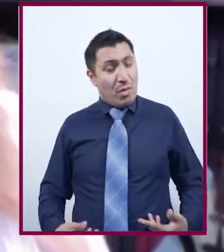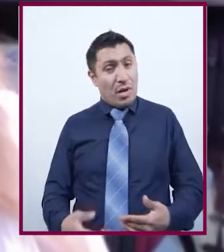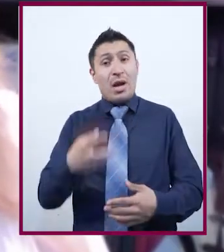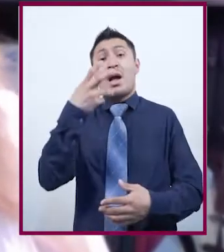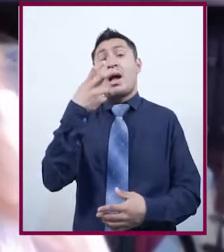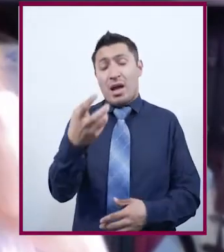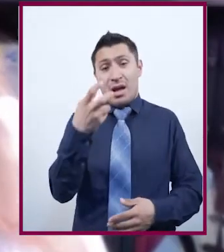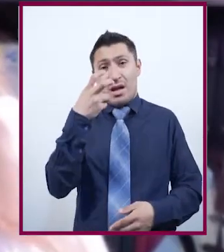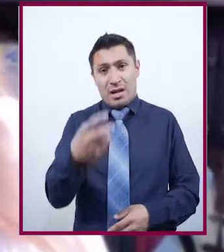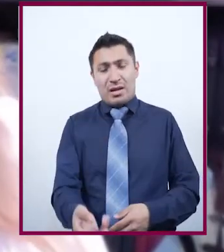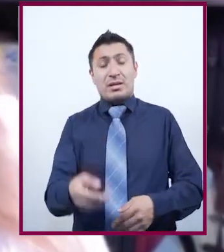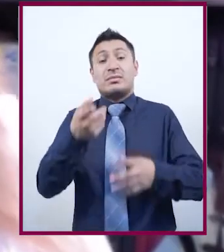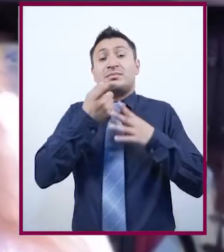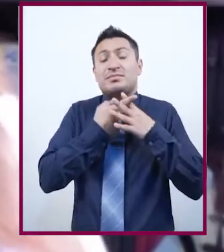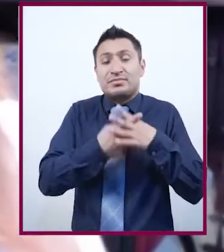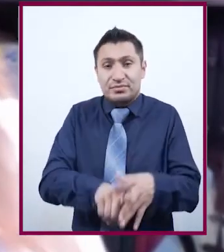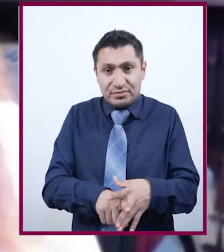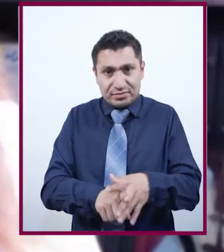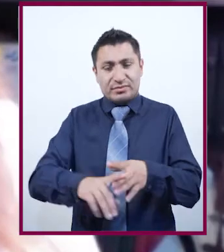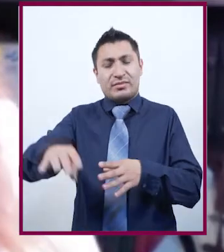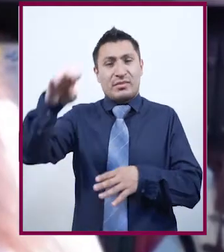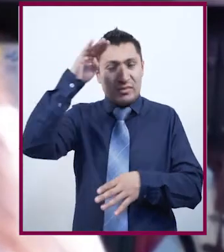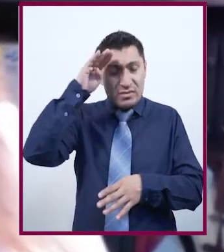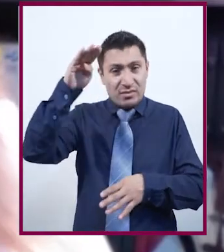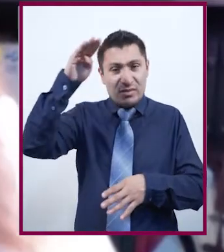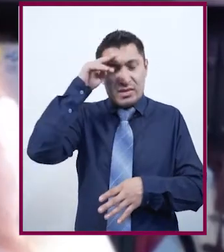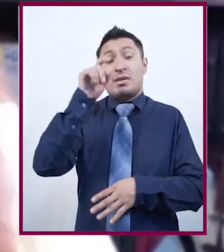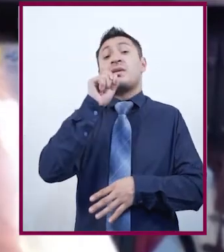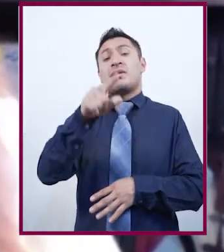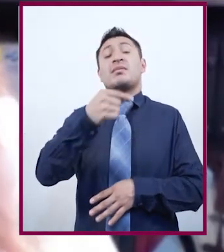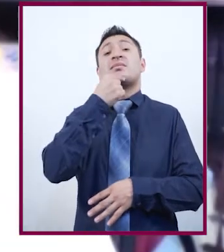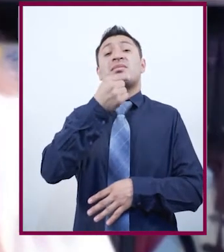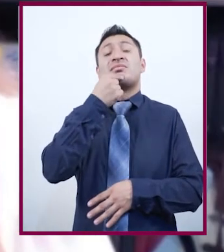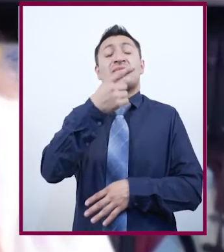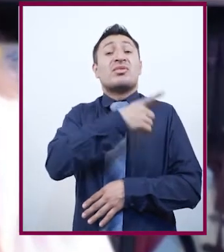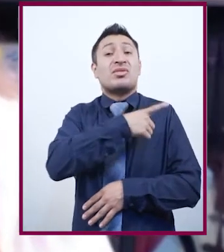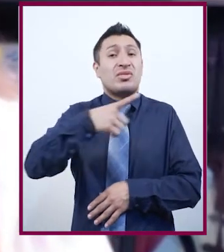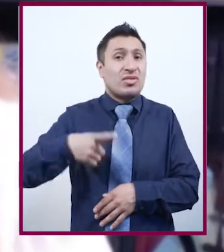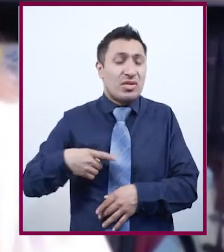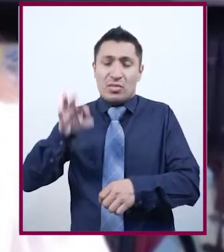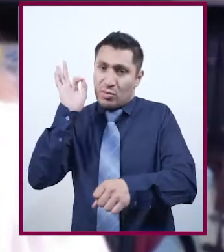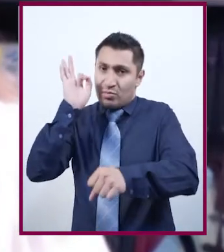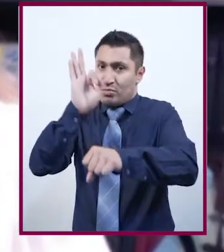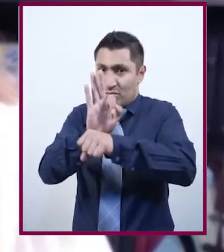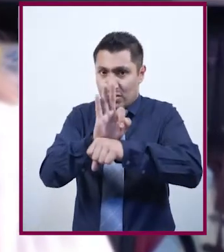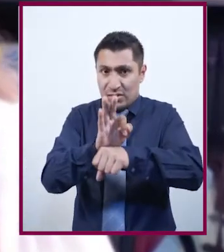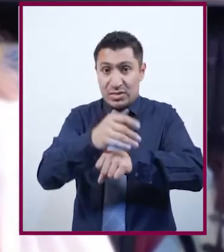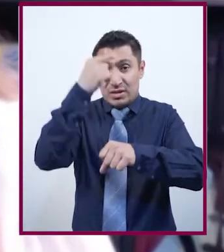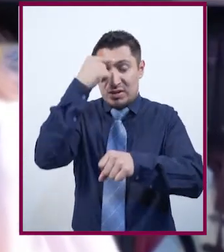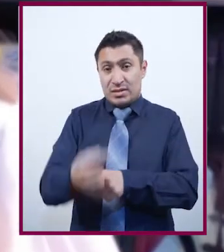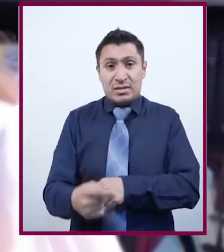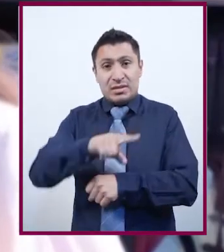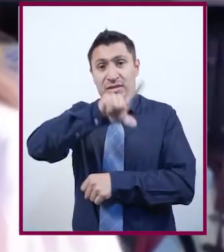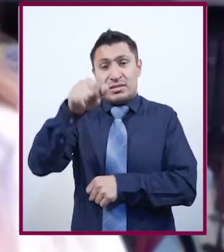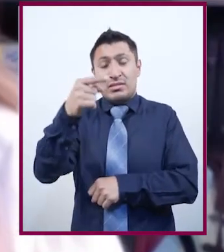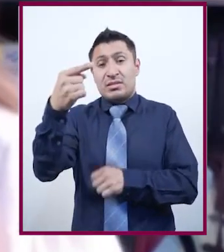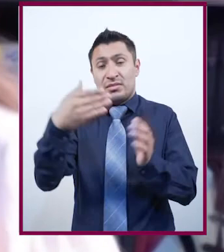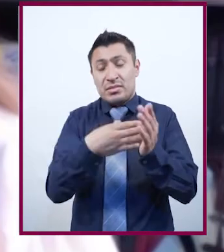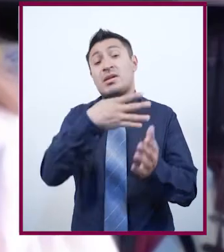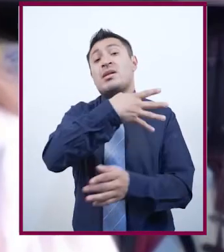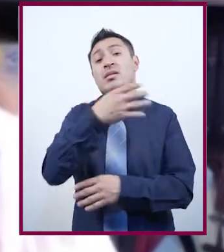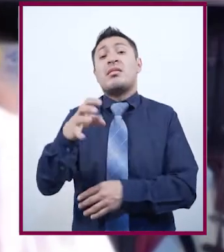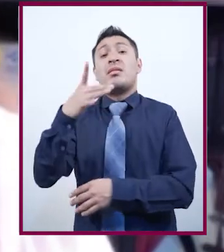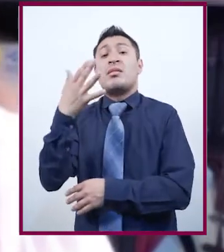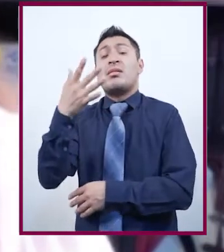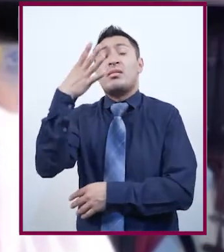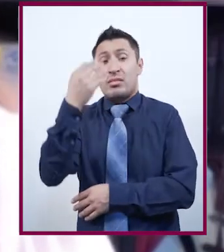empiezan, ¿no?, a pensar que también los niños tienen que estar protegidos. Para 1959 se aprueba